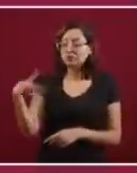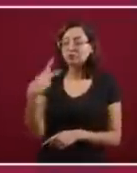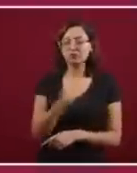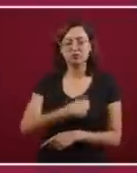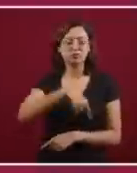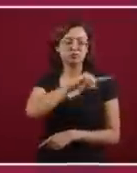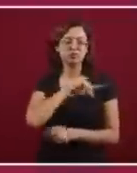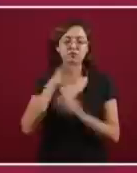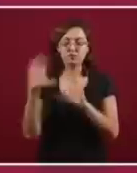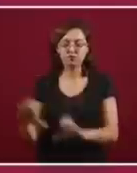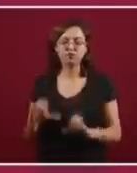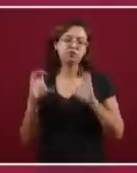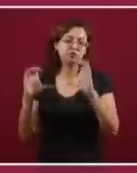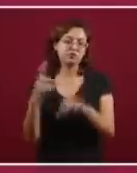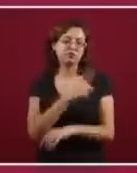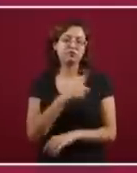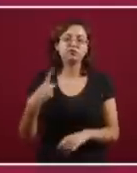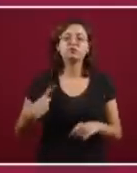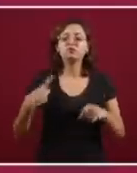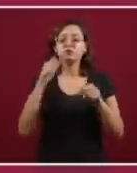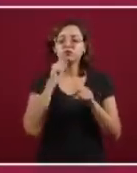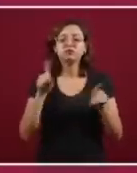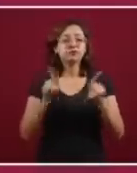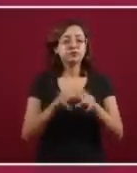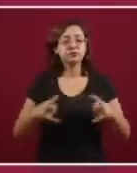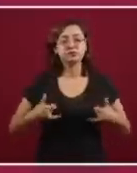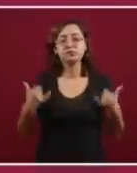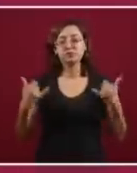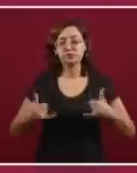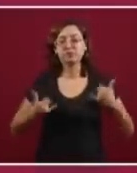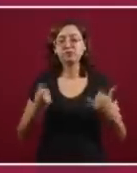cuidar la salud de los jóvenes